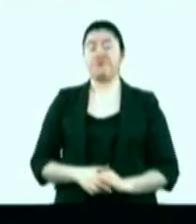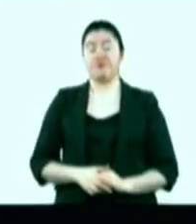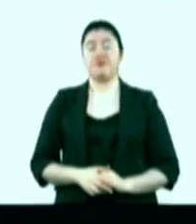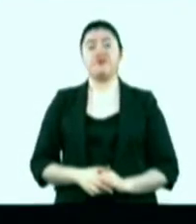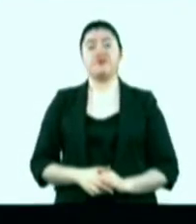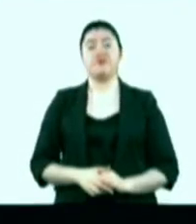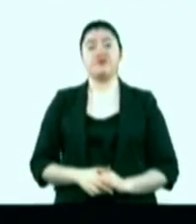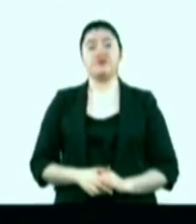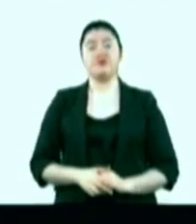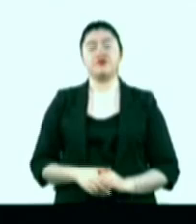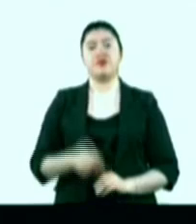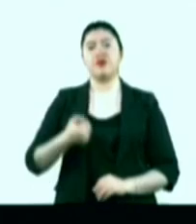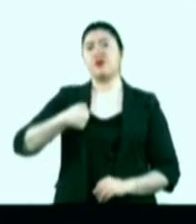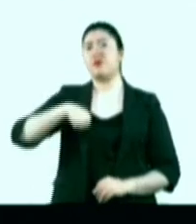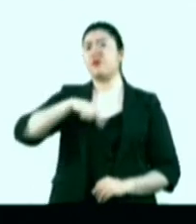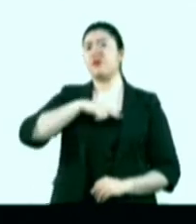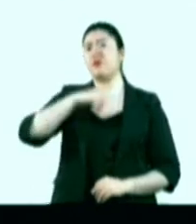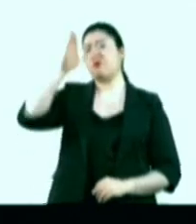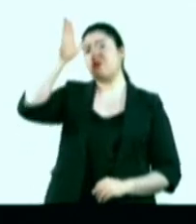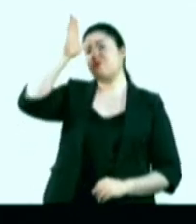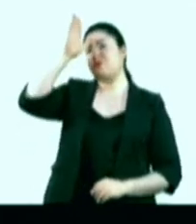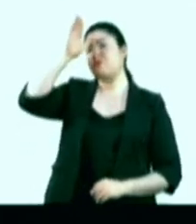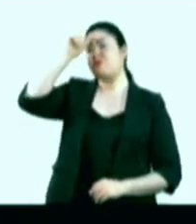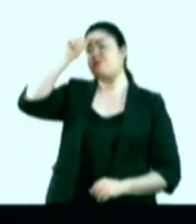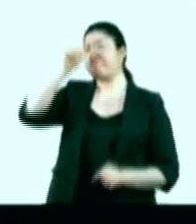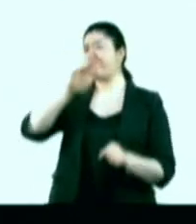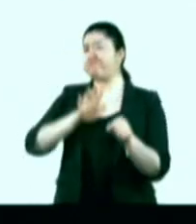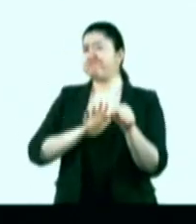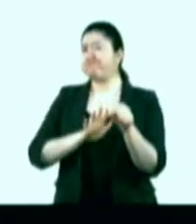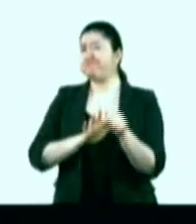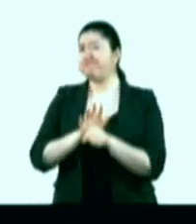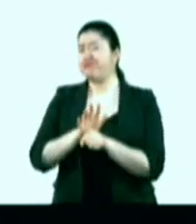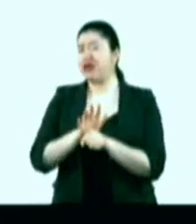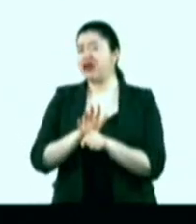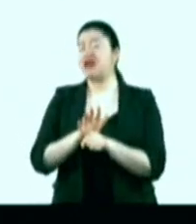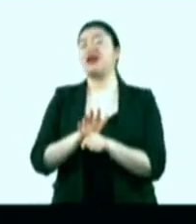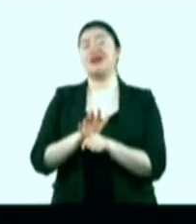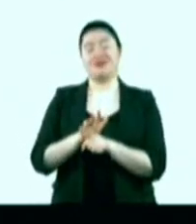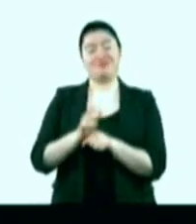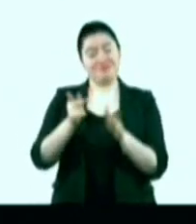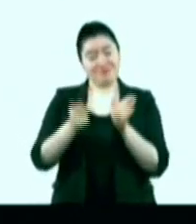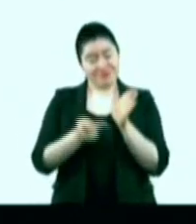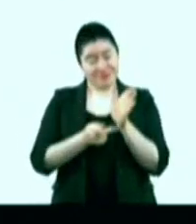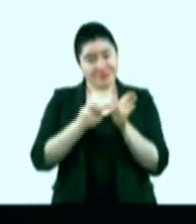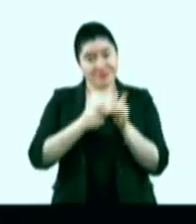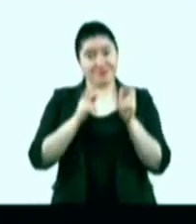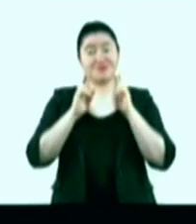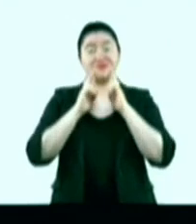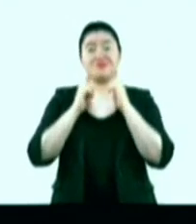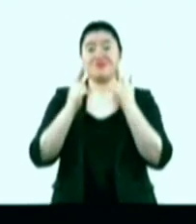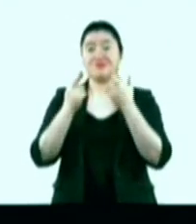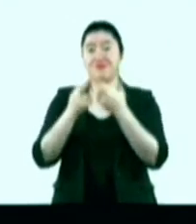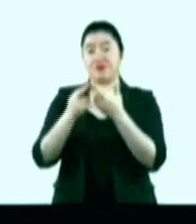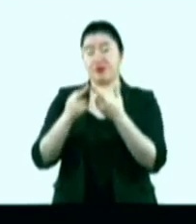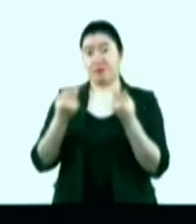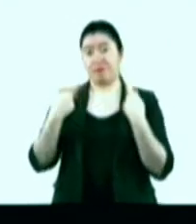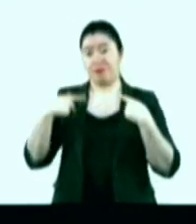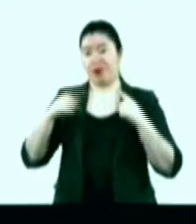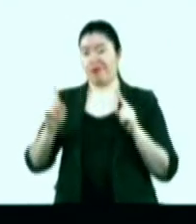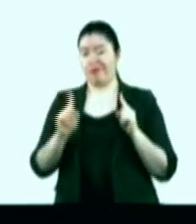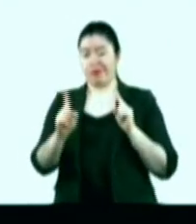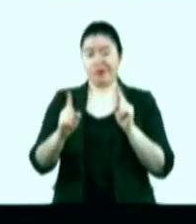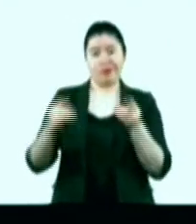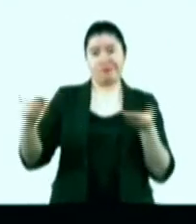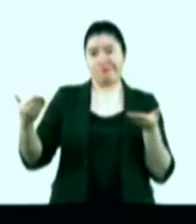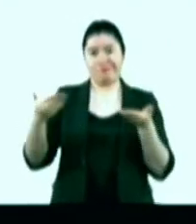Los principales acuerdos es que regresemos a reuniones presenciales, como lo hemos hecho en todas las